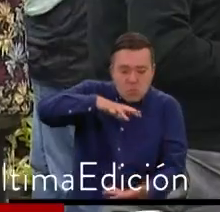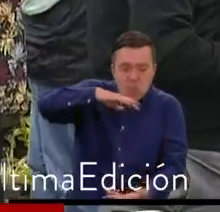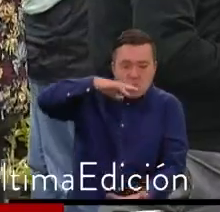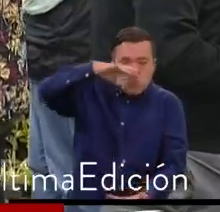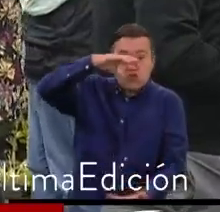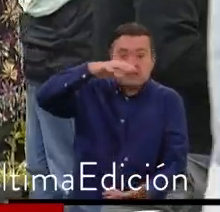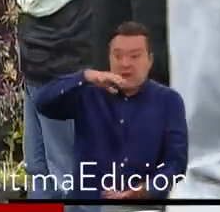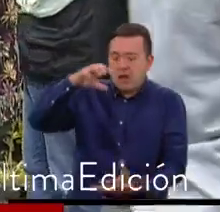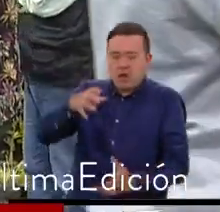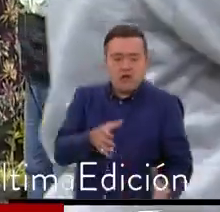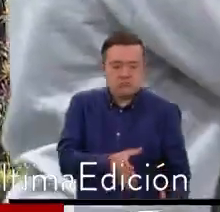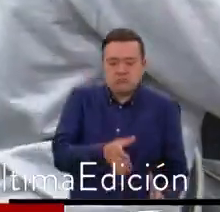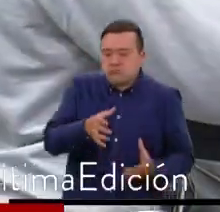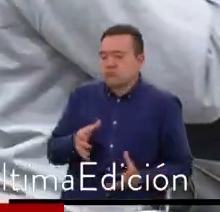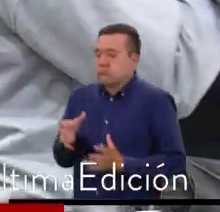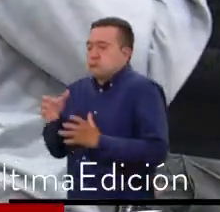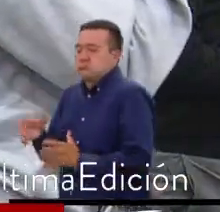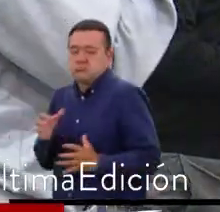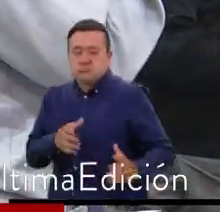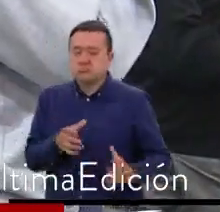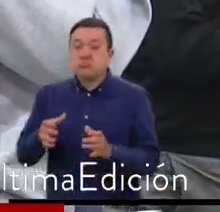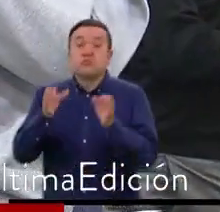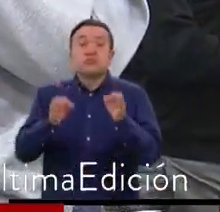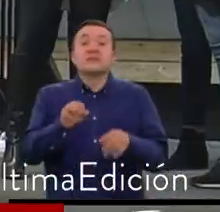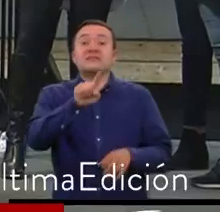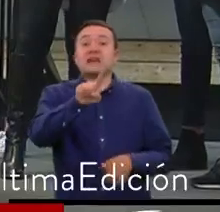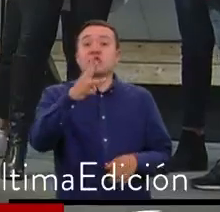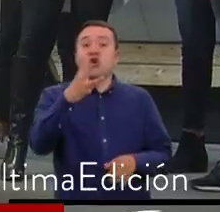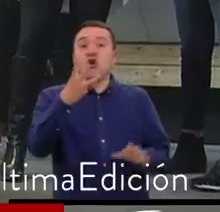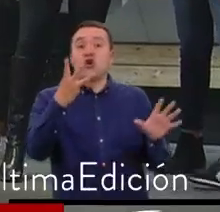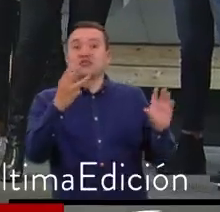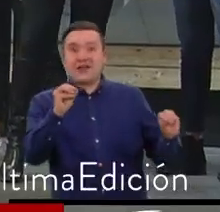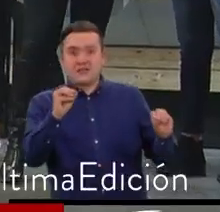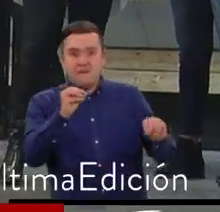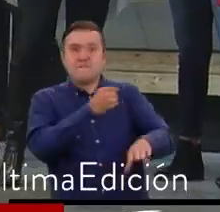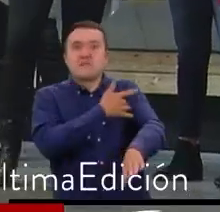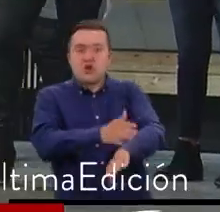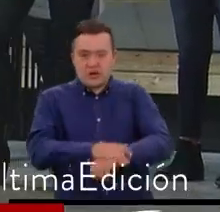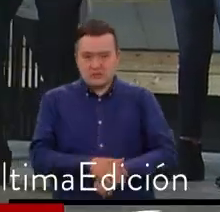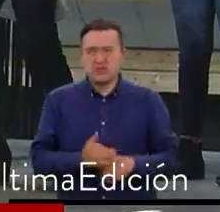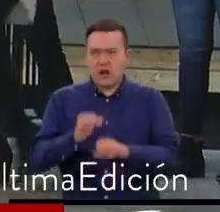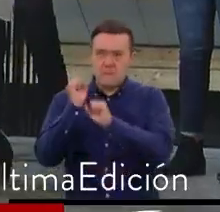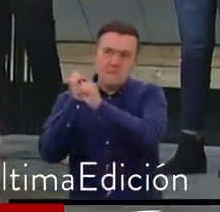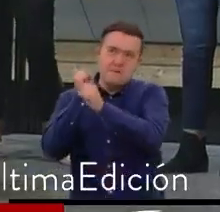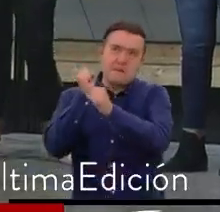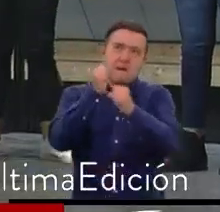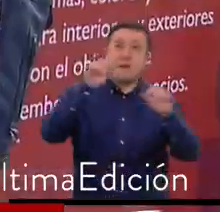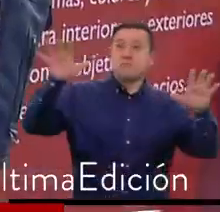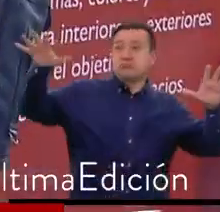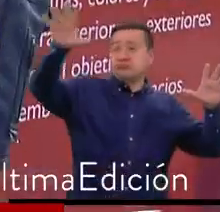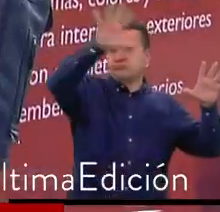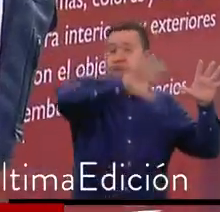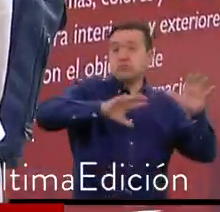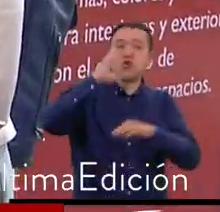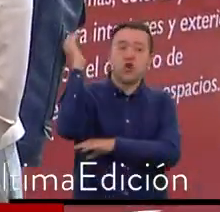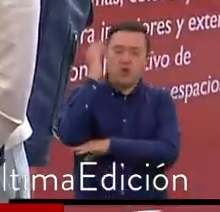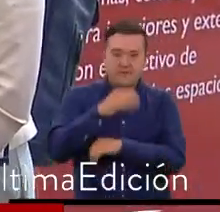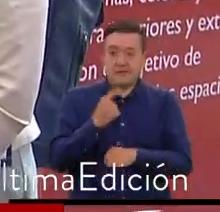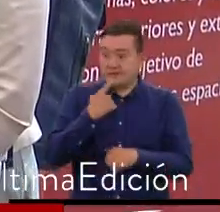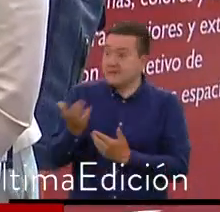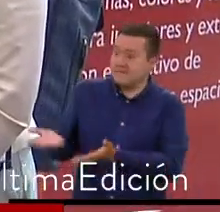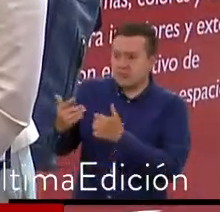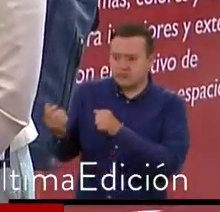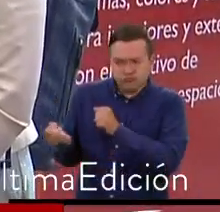y cómo los estamos sembrando en todas las regiones del país. El ministro invitó a Sara a trabajar juntos por el medio ambiente, mientras